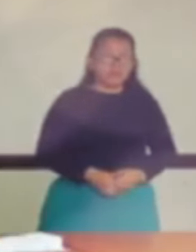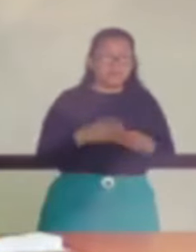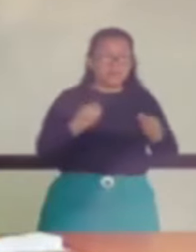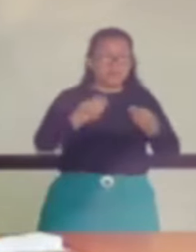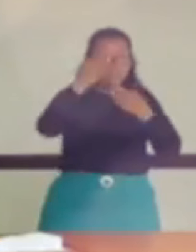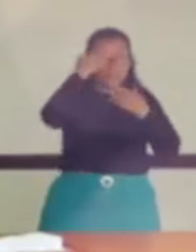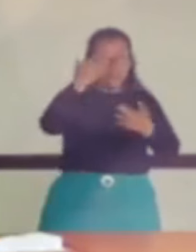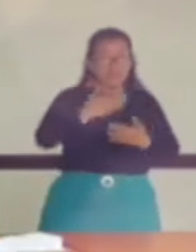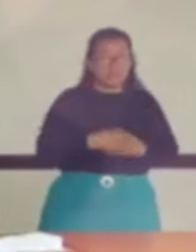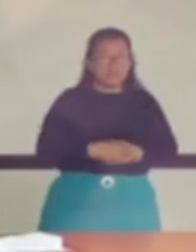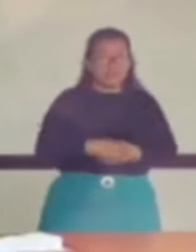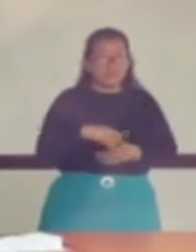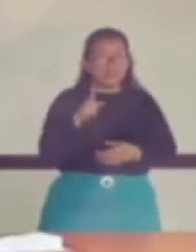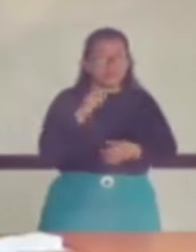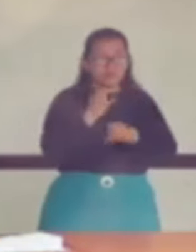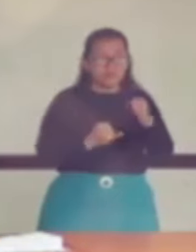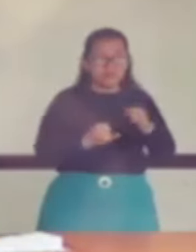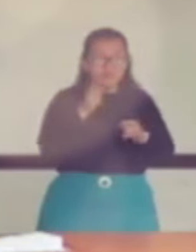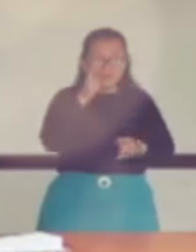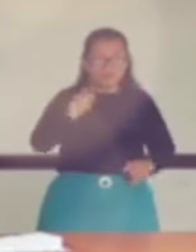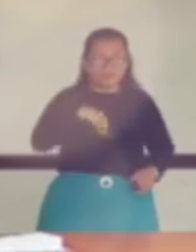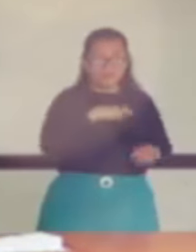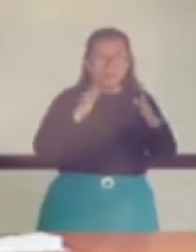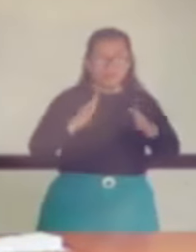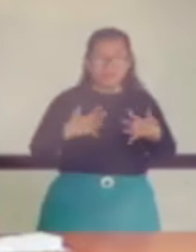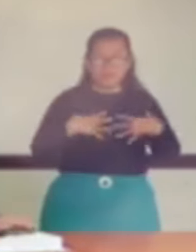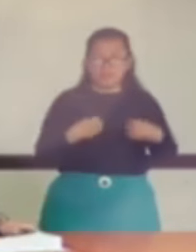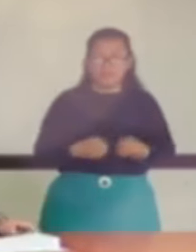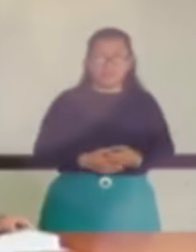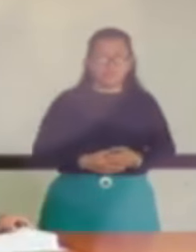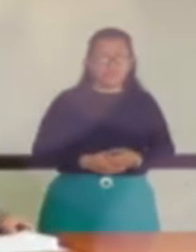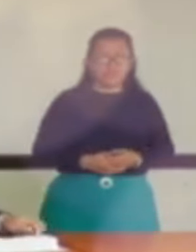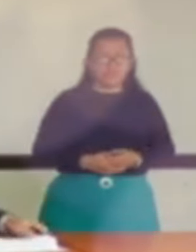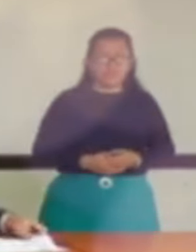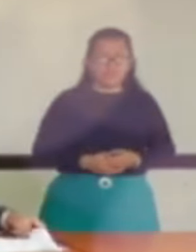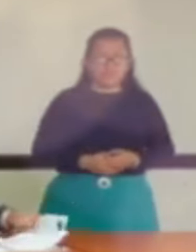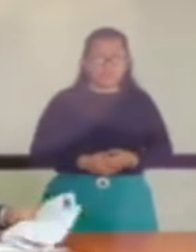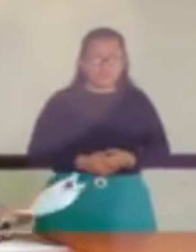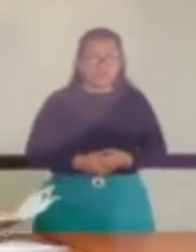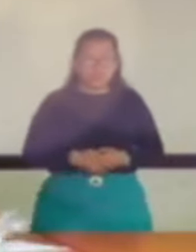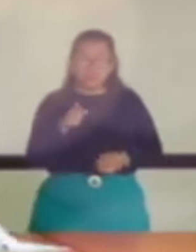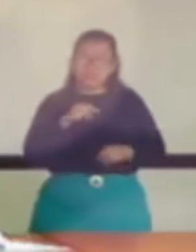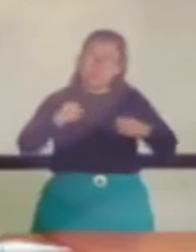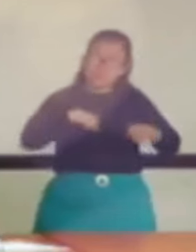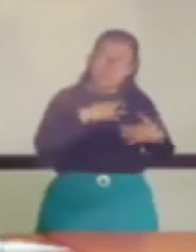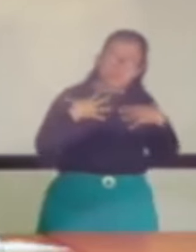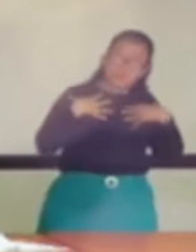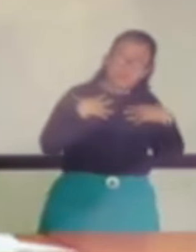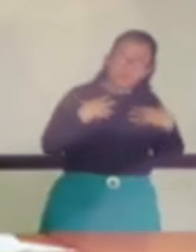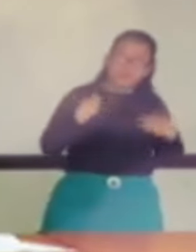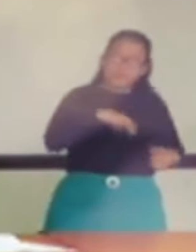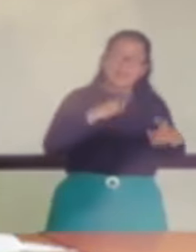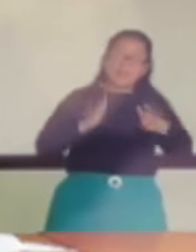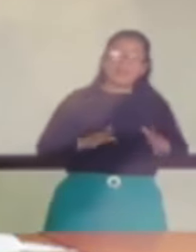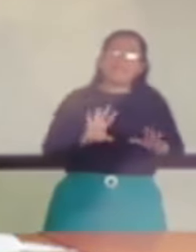Muchísimas gracias. Y la última pregunta para el señor ministro de Salud. Ministro, ¿qué pasará con las farmacias